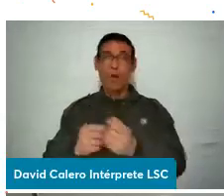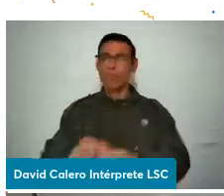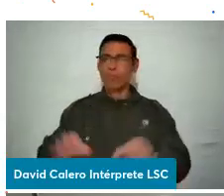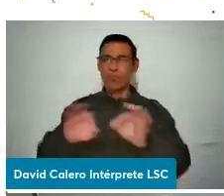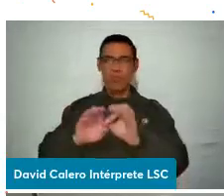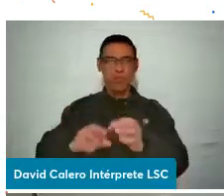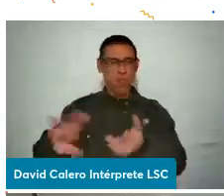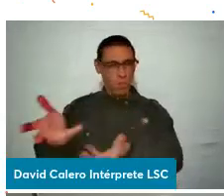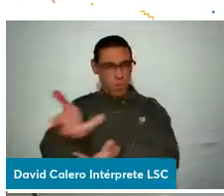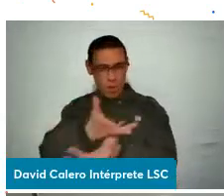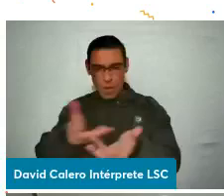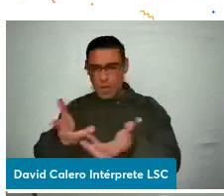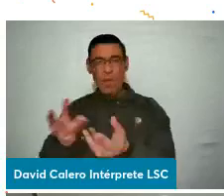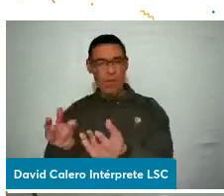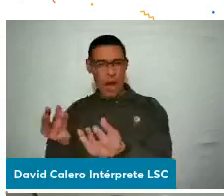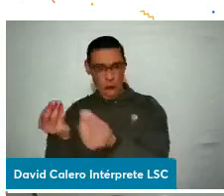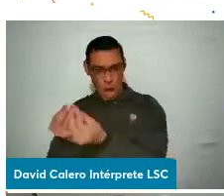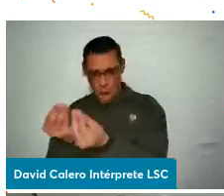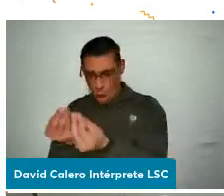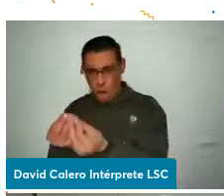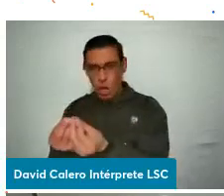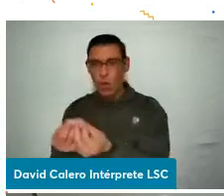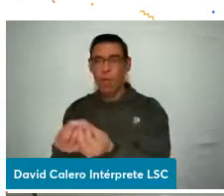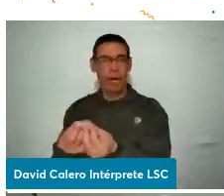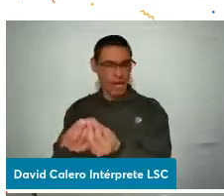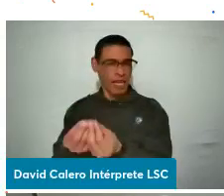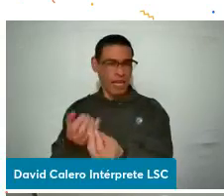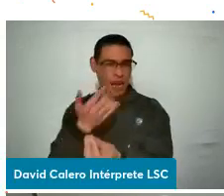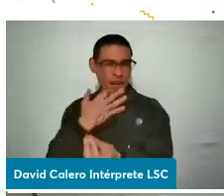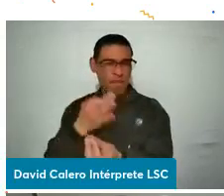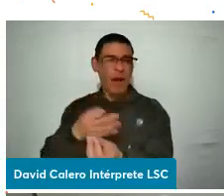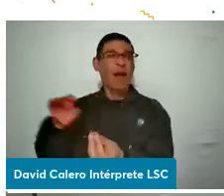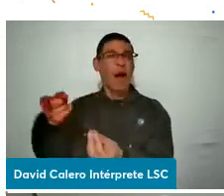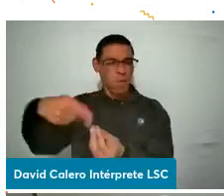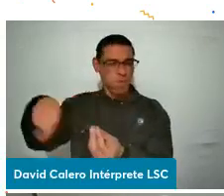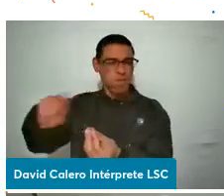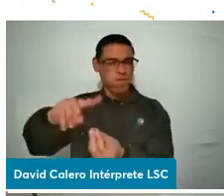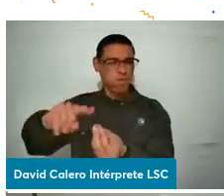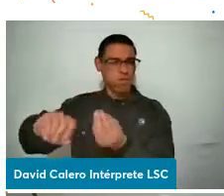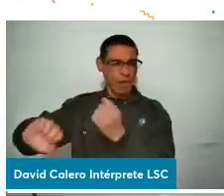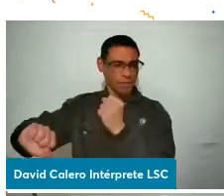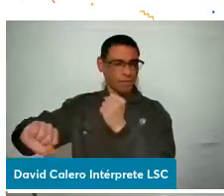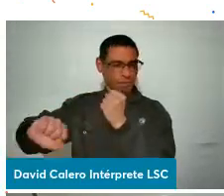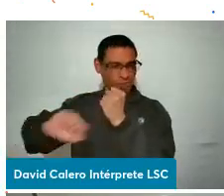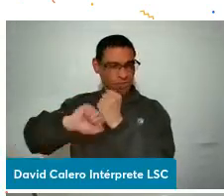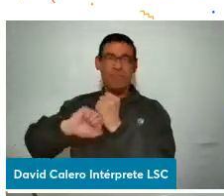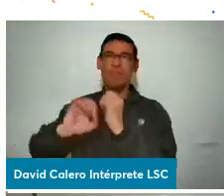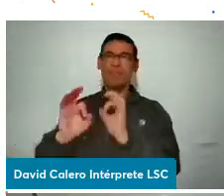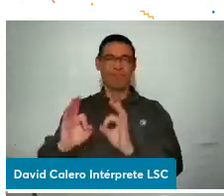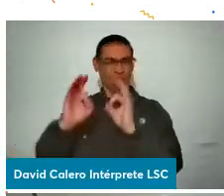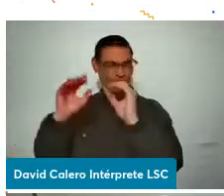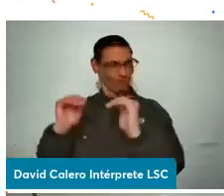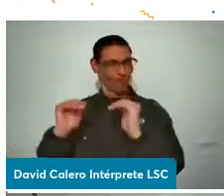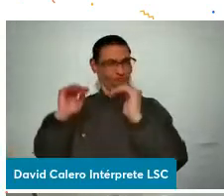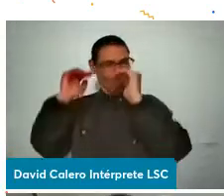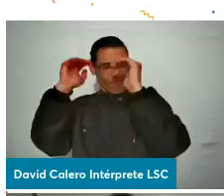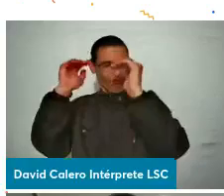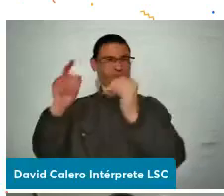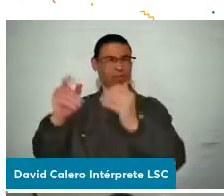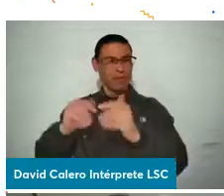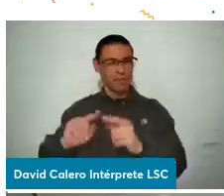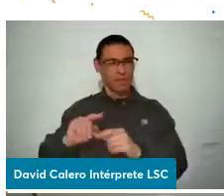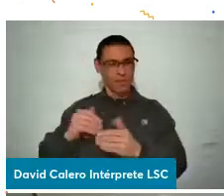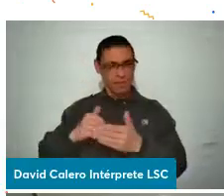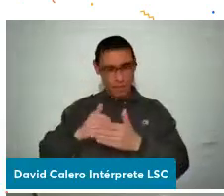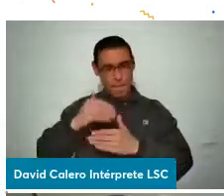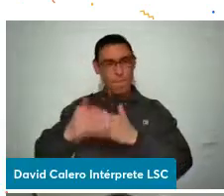nuestros compañeros que realmente nos aportan, mejor dicho, nivel Dios, en todos los procesos con los